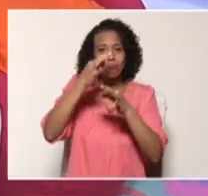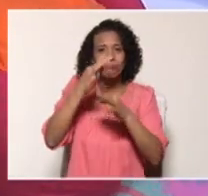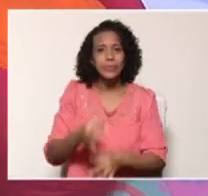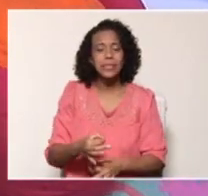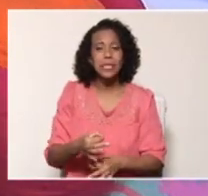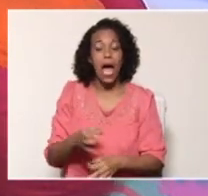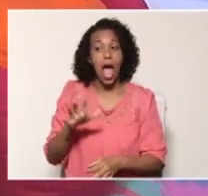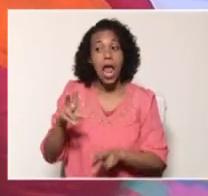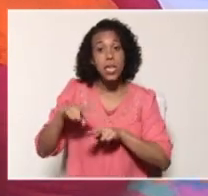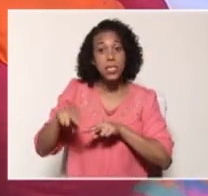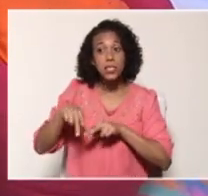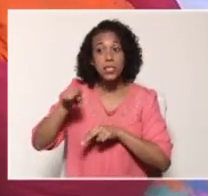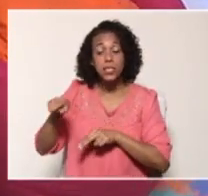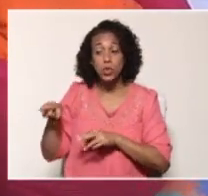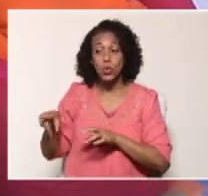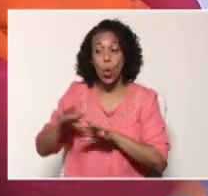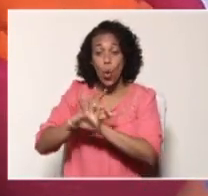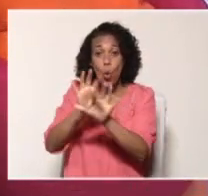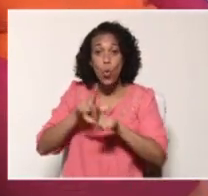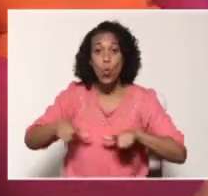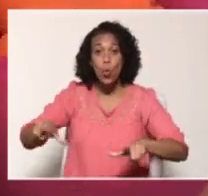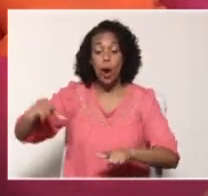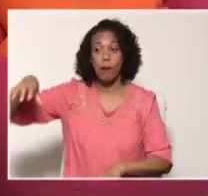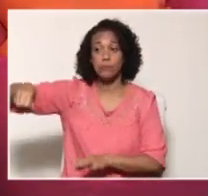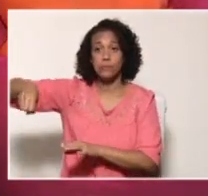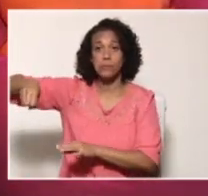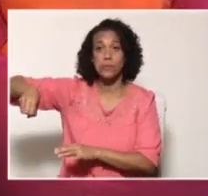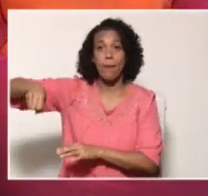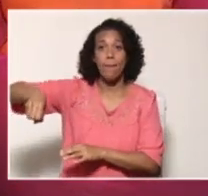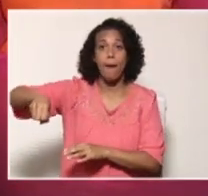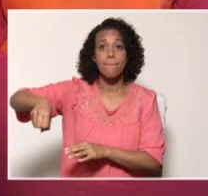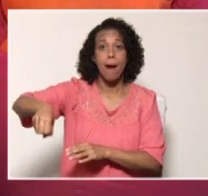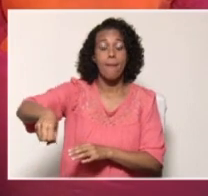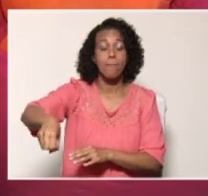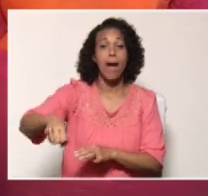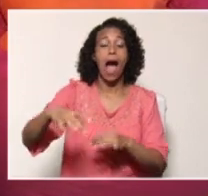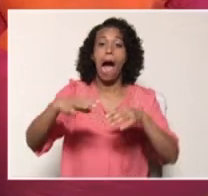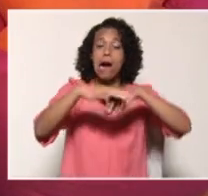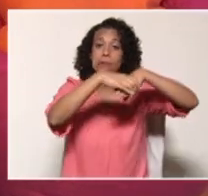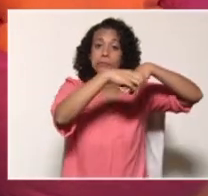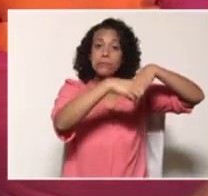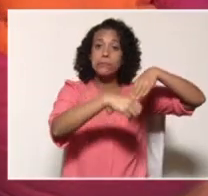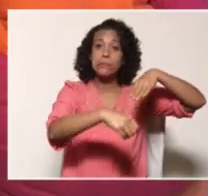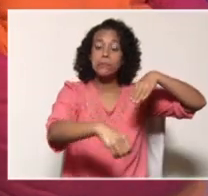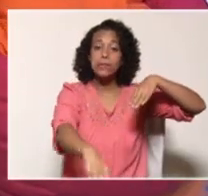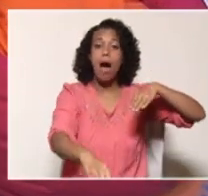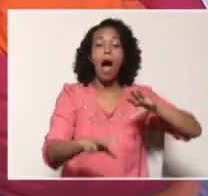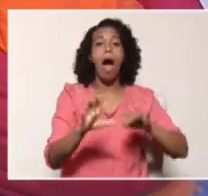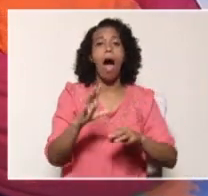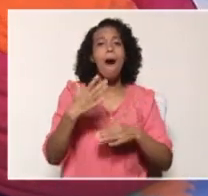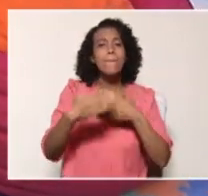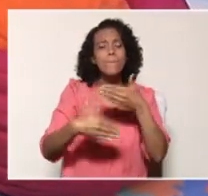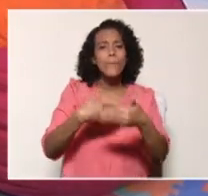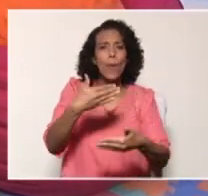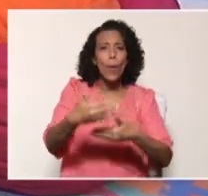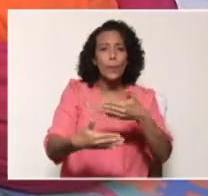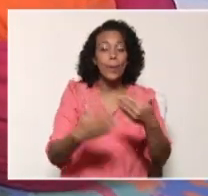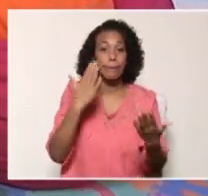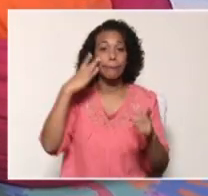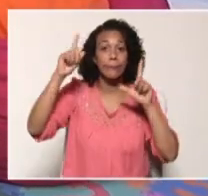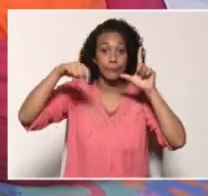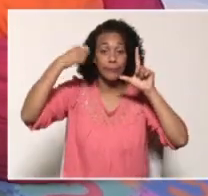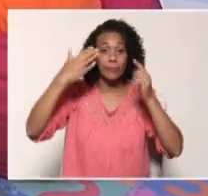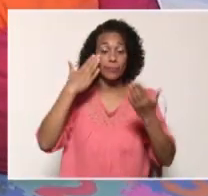garantizar que utilice el pasamano, que vaya poco a poco. Y para ello te preparamos